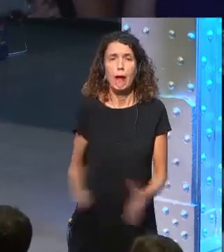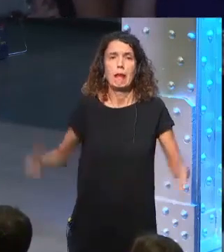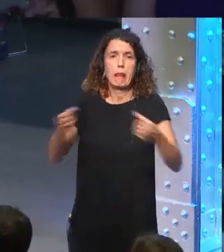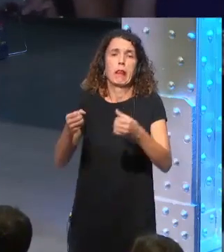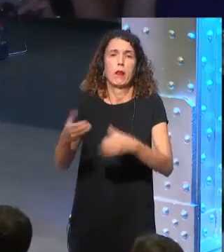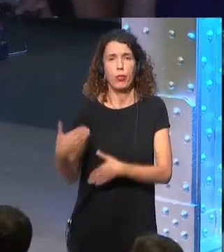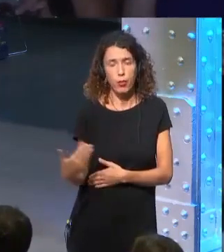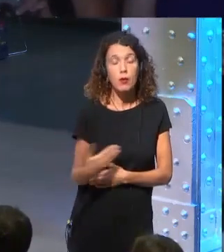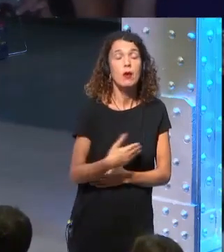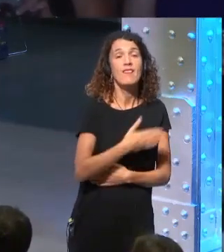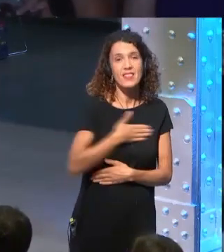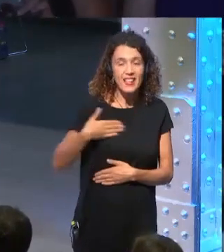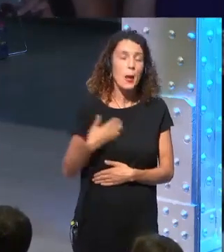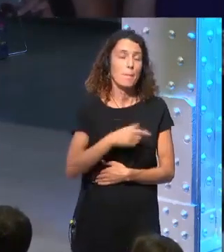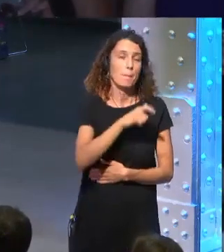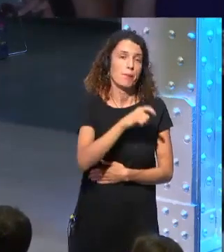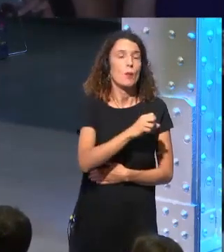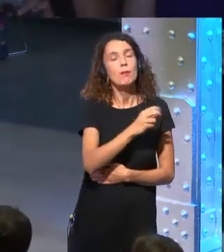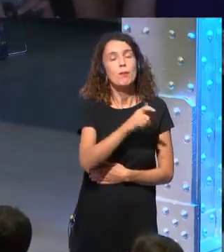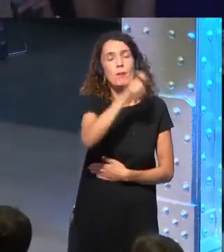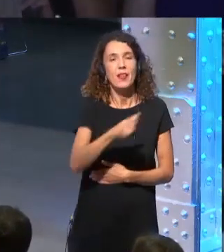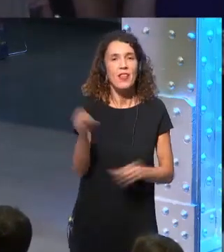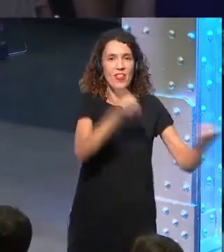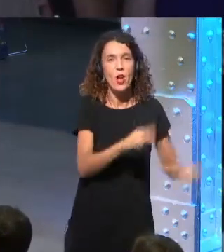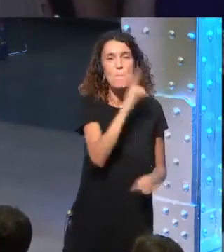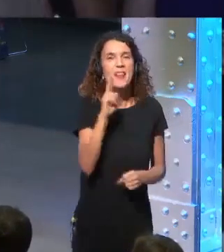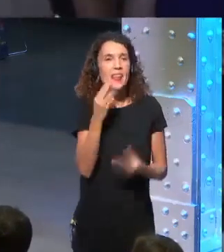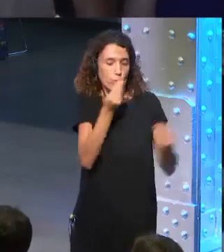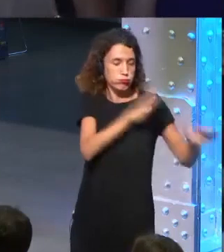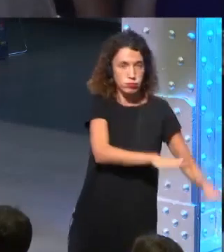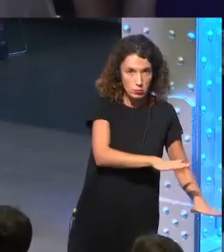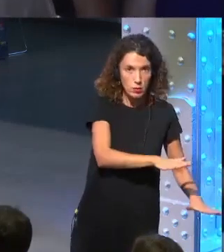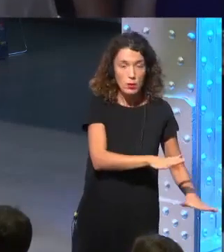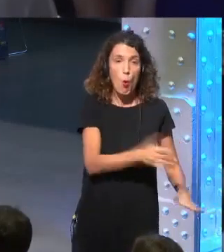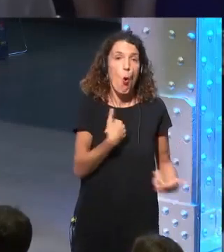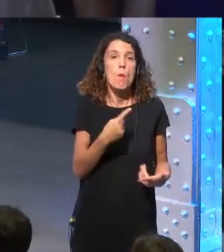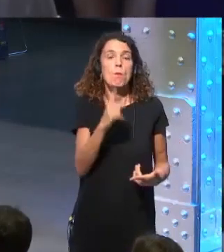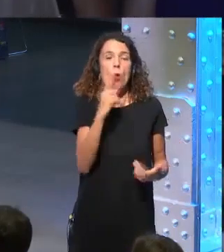como pretenden los defensores de la maternidad subrogada, sin voz, silenciada.